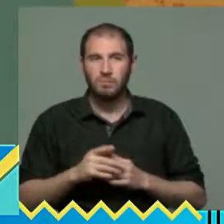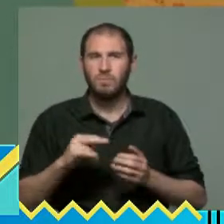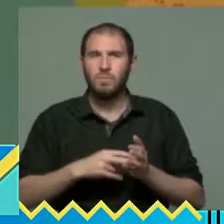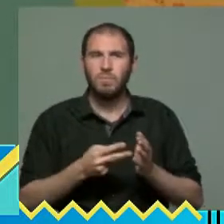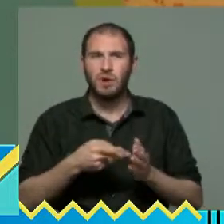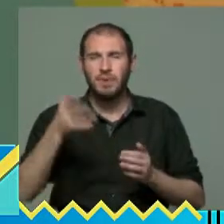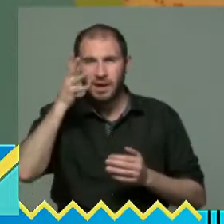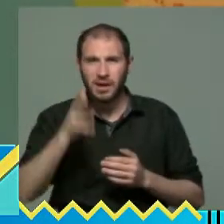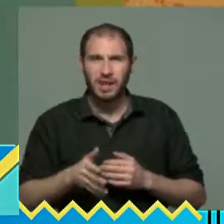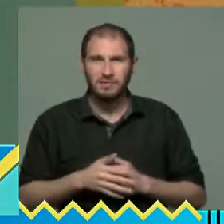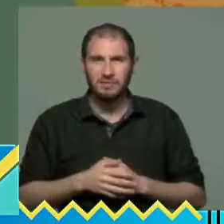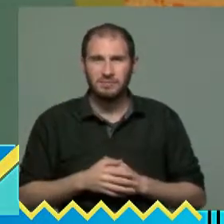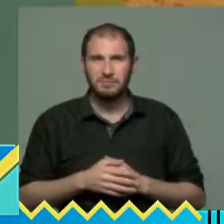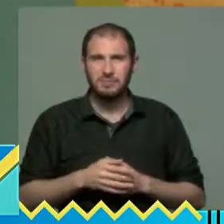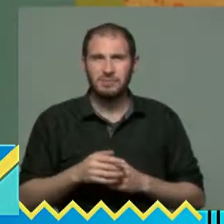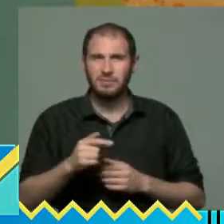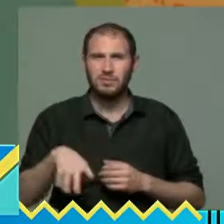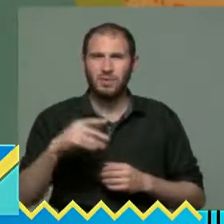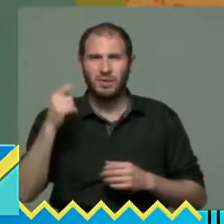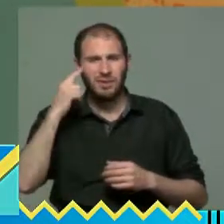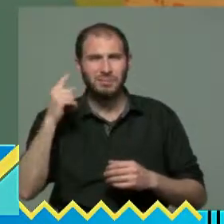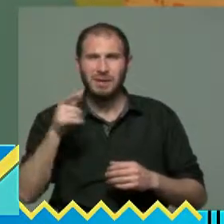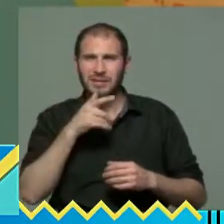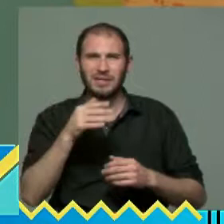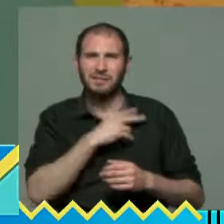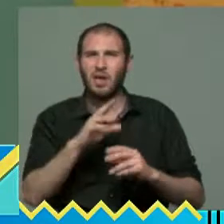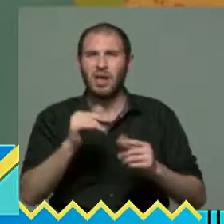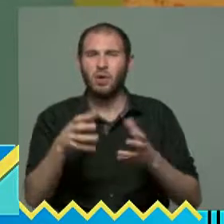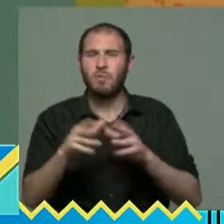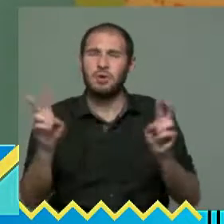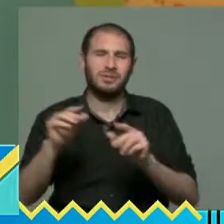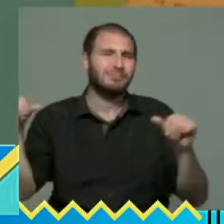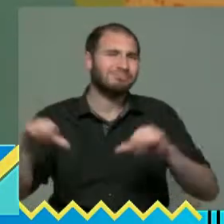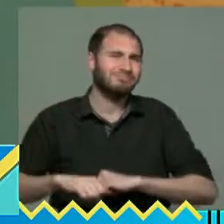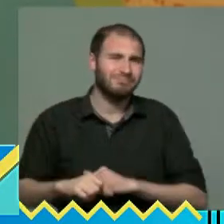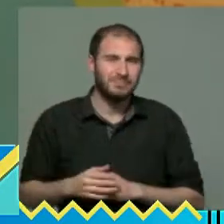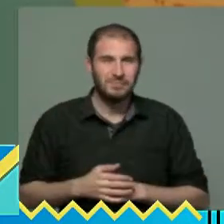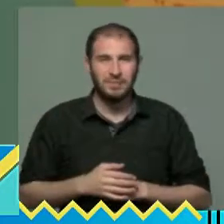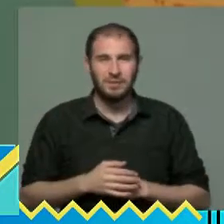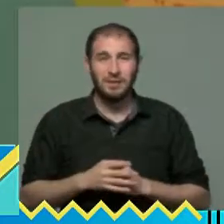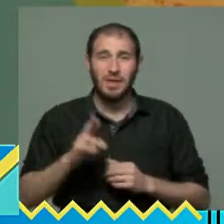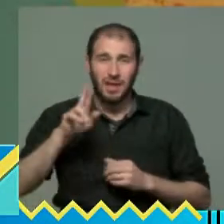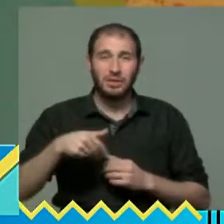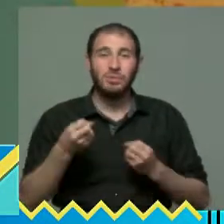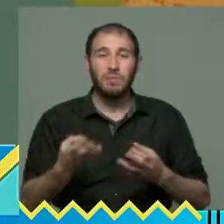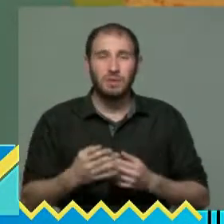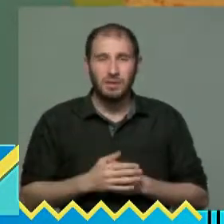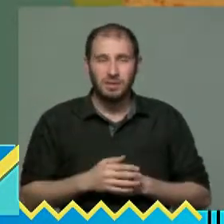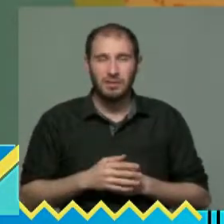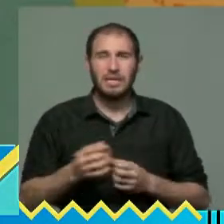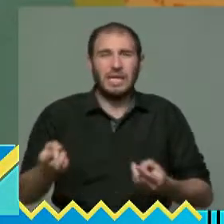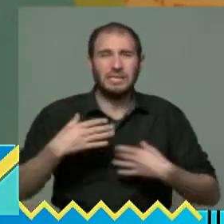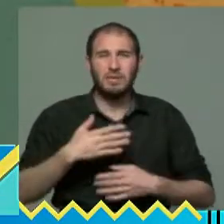enorme, que han quedado totalmente descabezados, son los justicialistas. Bien. Que creo que es lógico, porque no hicieron una